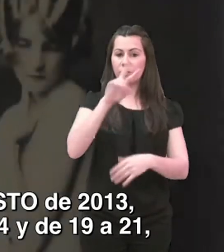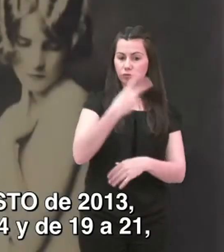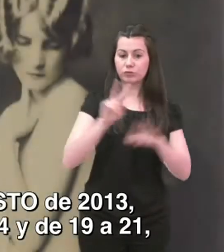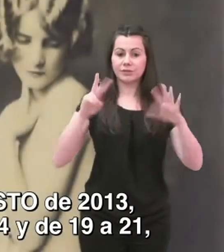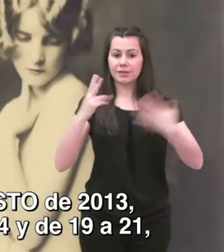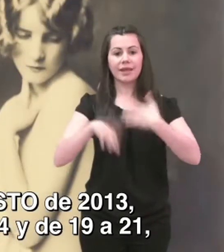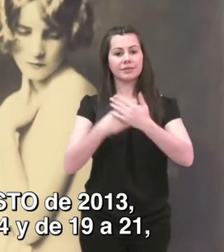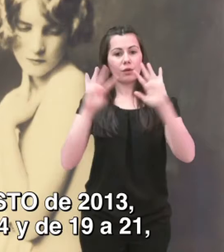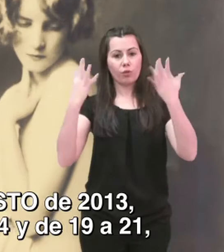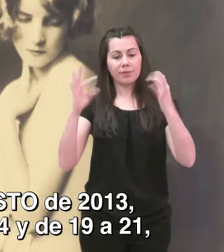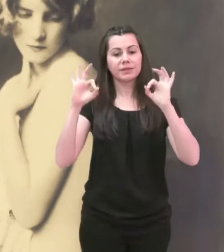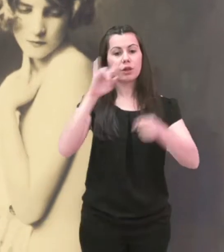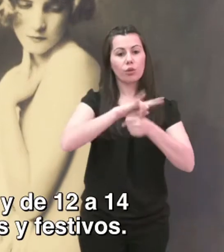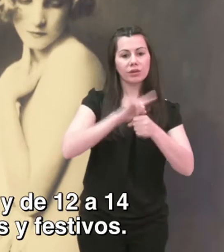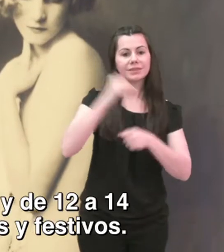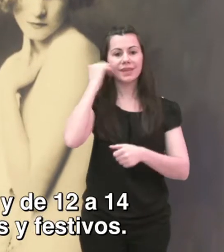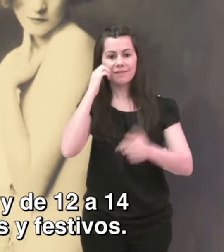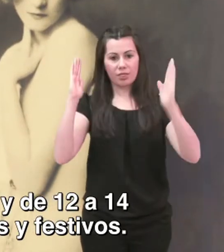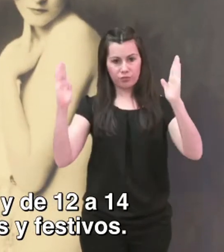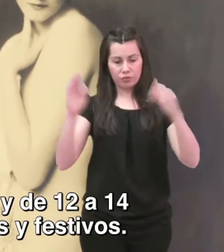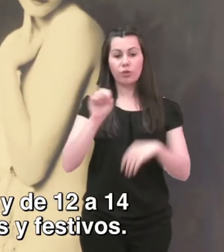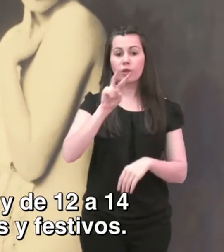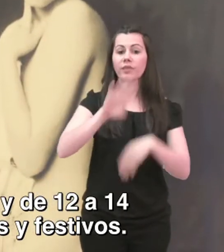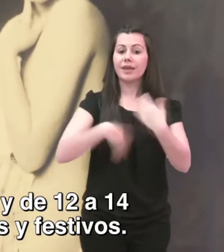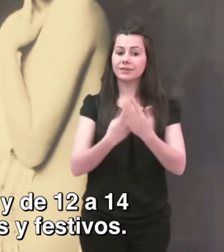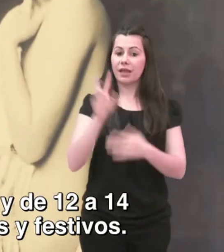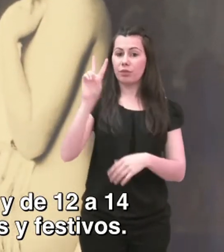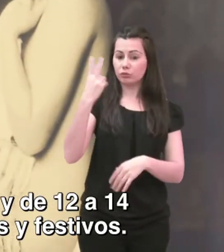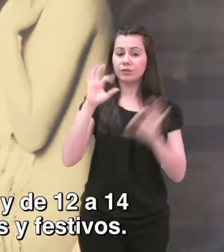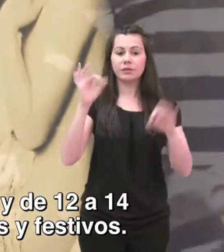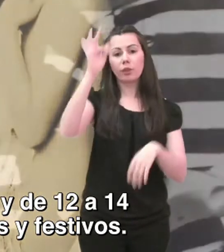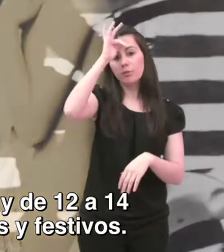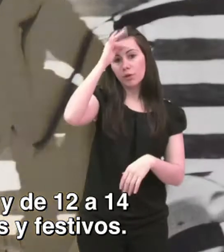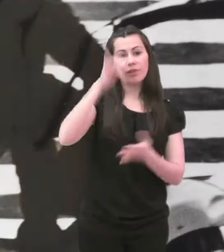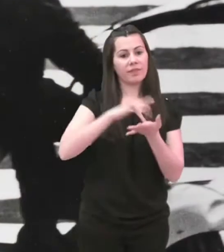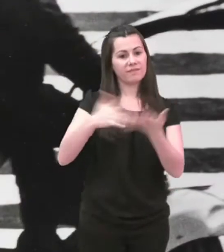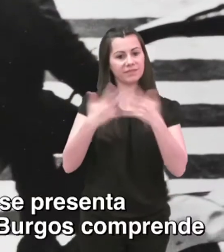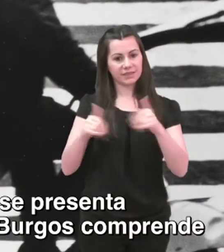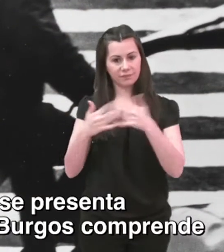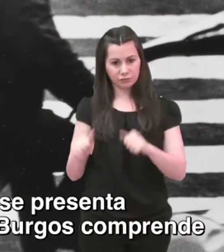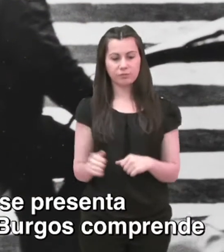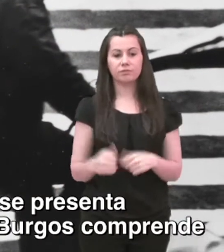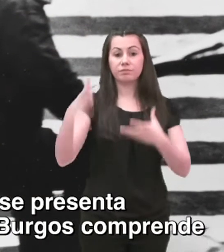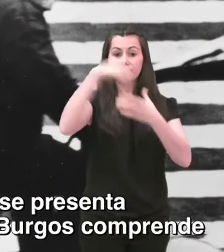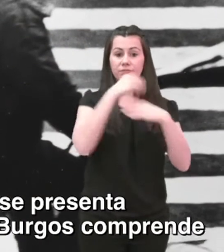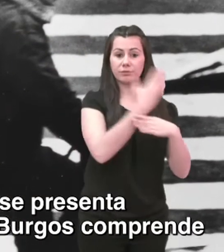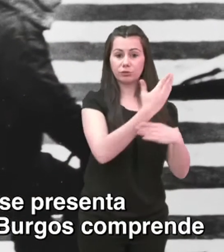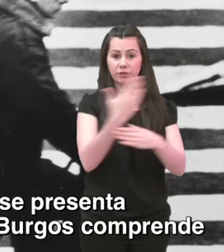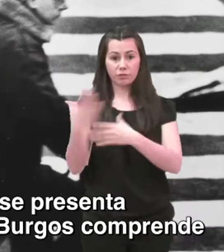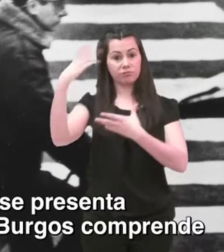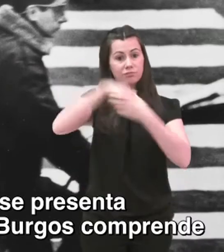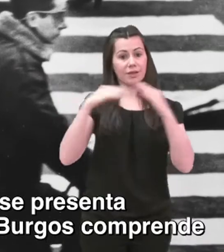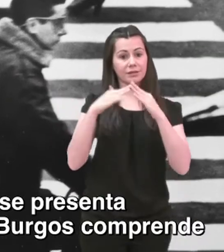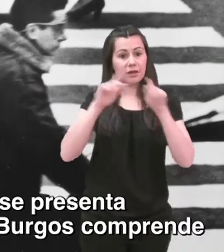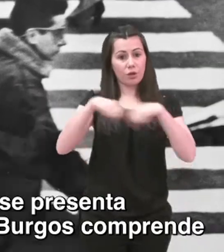7 a 9 de lunes a sábado y de 12 a 2 los domingos y festivos. La exposición que se presenta en la Casa del Cordón